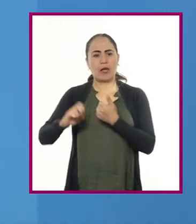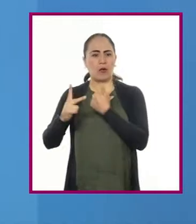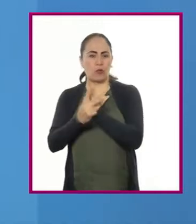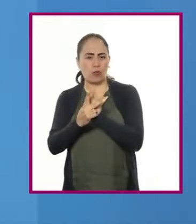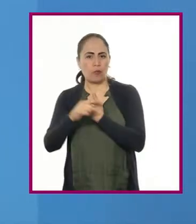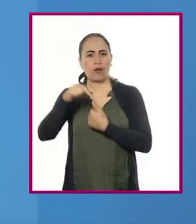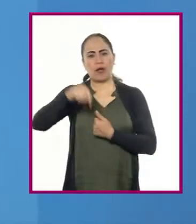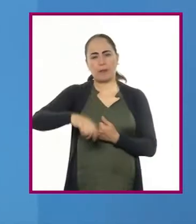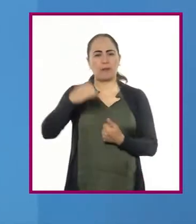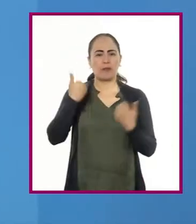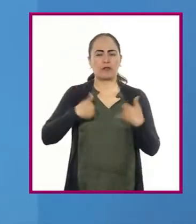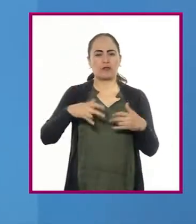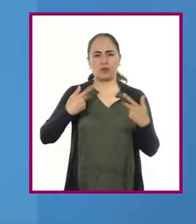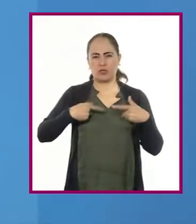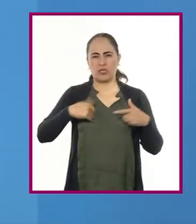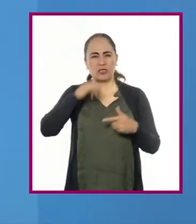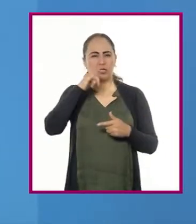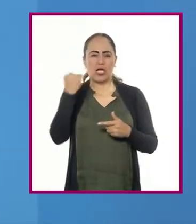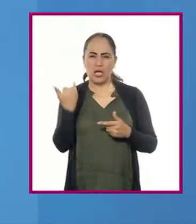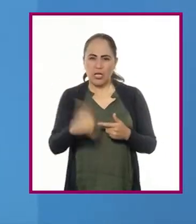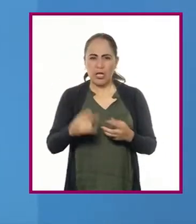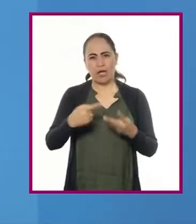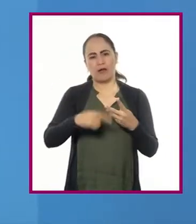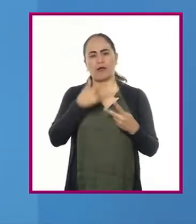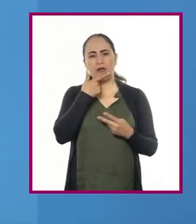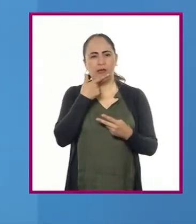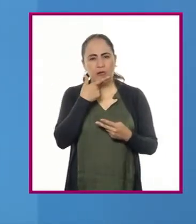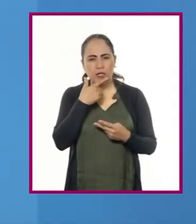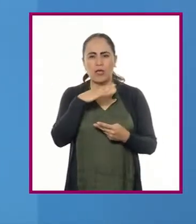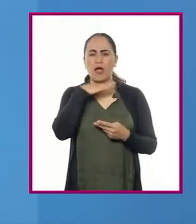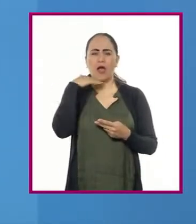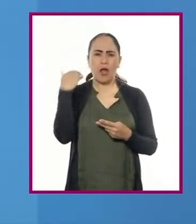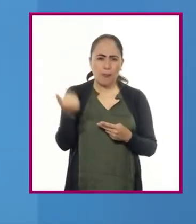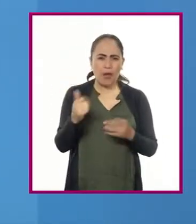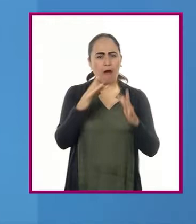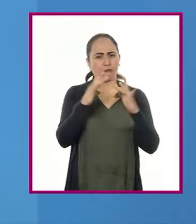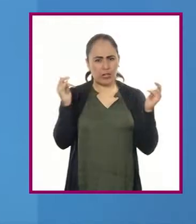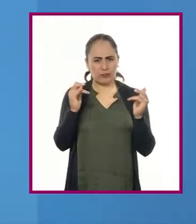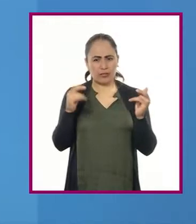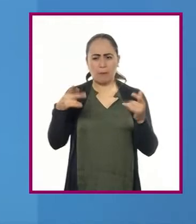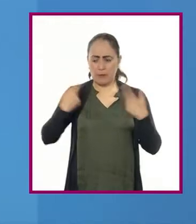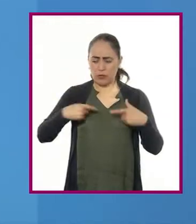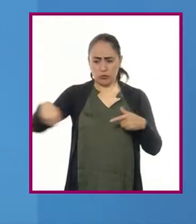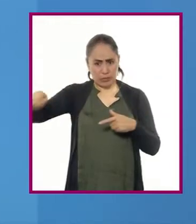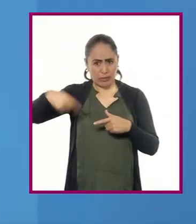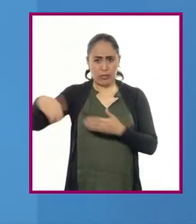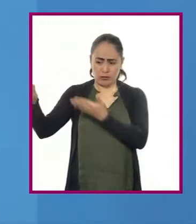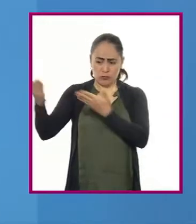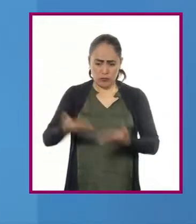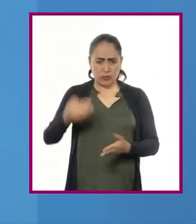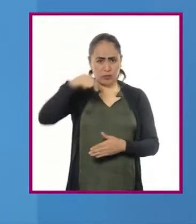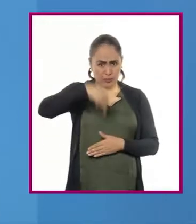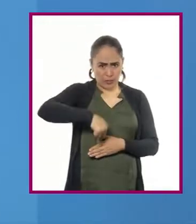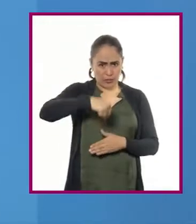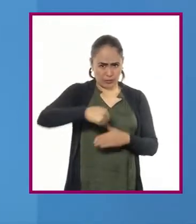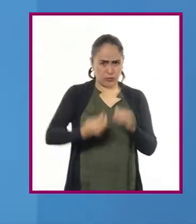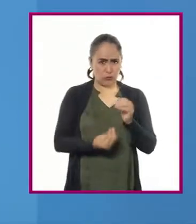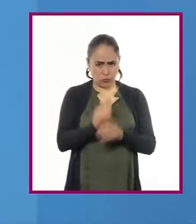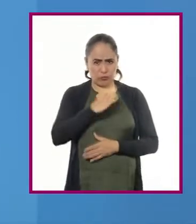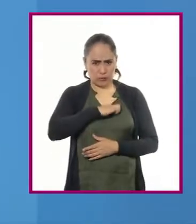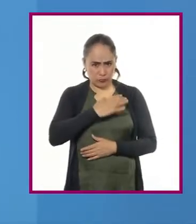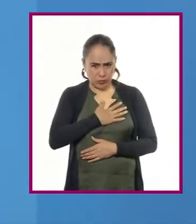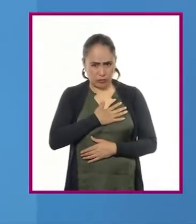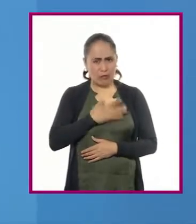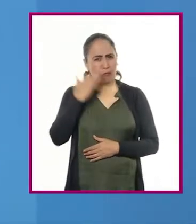portugueses, italianos e incluso algún inglés, alemán o francés. Todos ellos comenzaron a llegar a partir